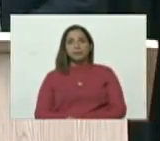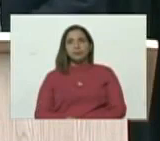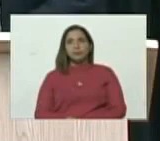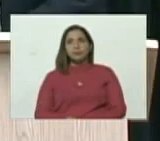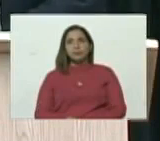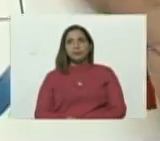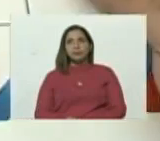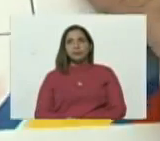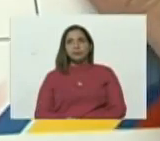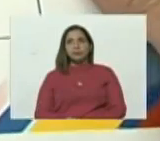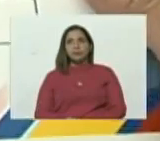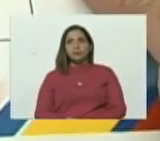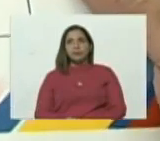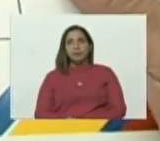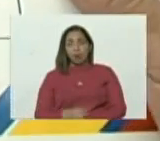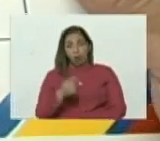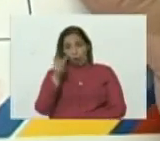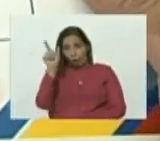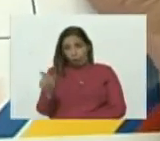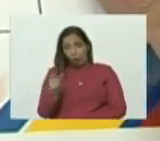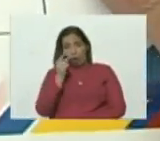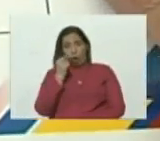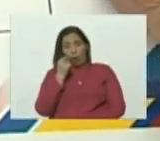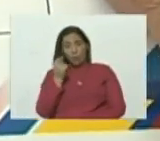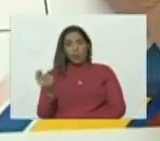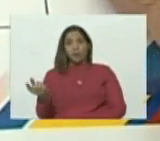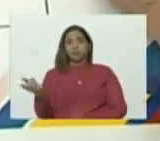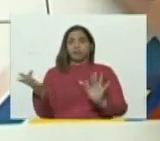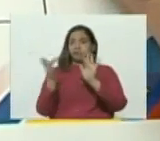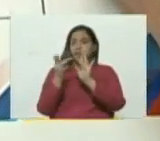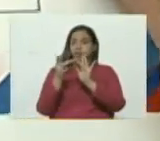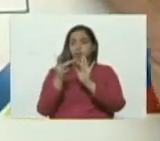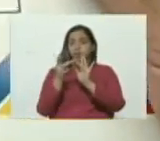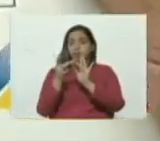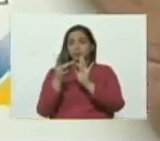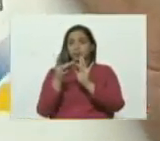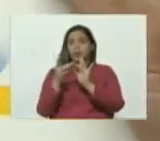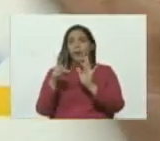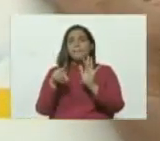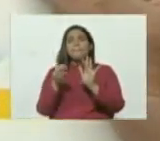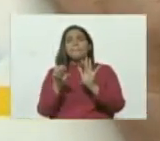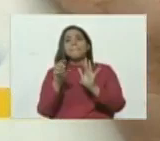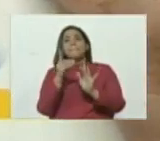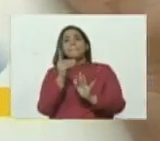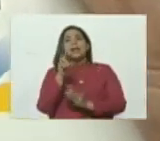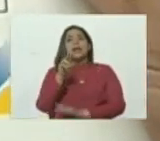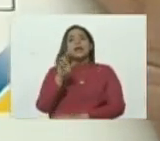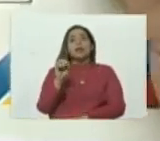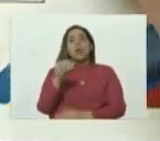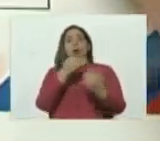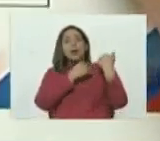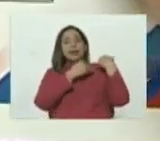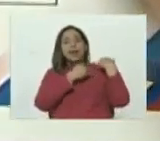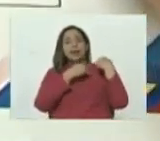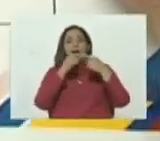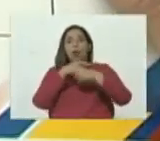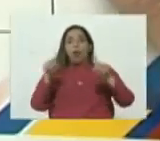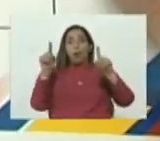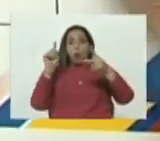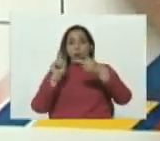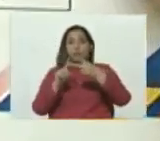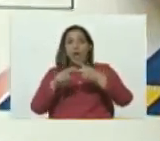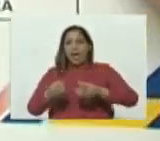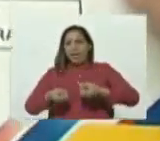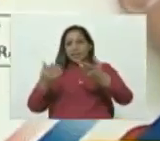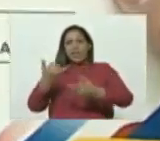Uno de los logísticos junto con alias Miguel. Pedro Caraballo Lira, que era el encargado junto con alias Miguel de entregar